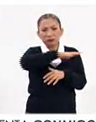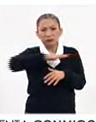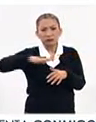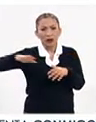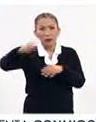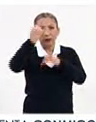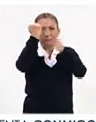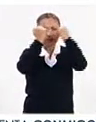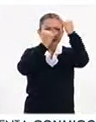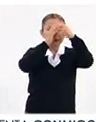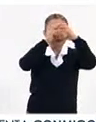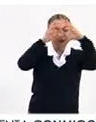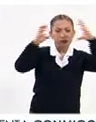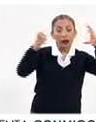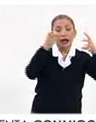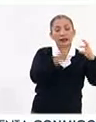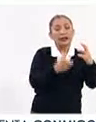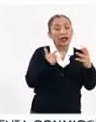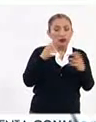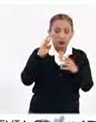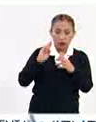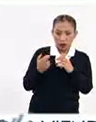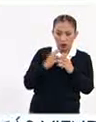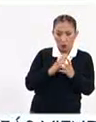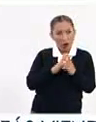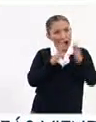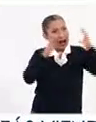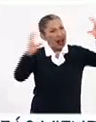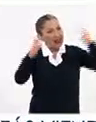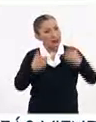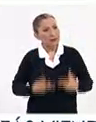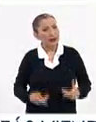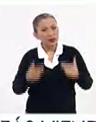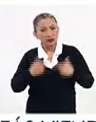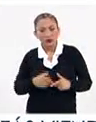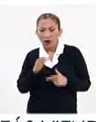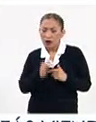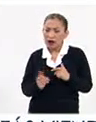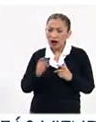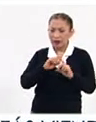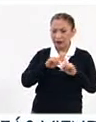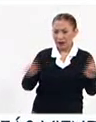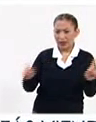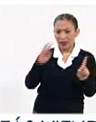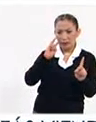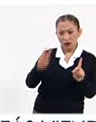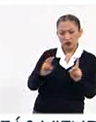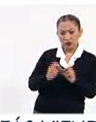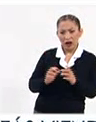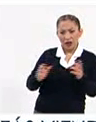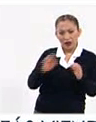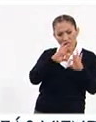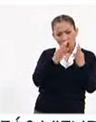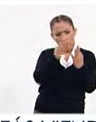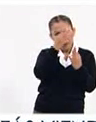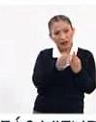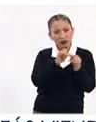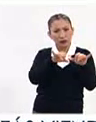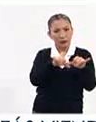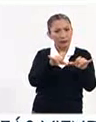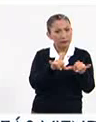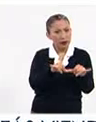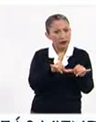mal sueño. Es el sueño de un mastodonte, criatura opuesta por su morfología y por sus